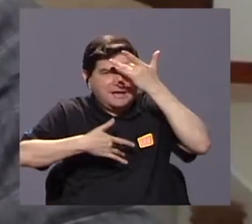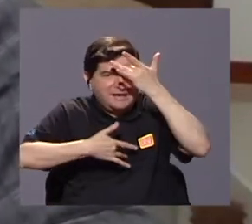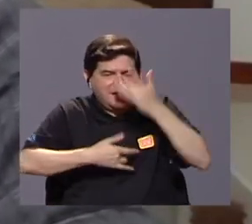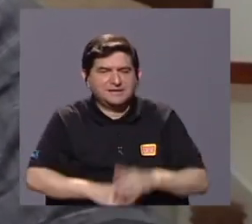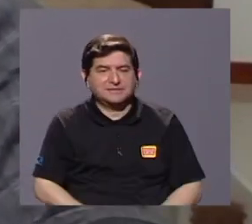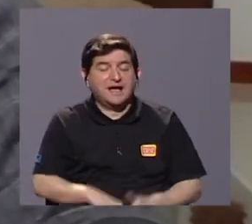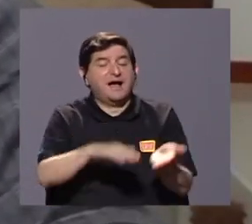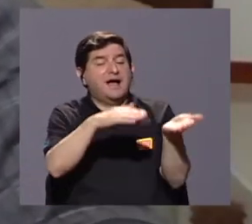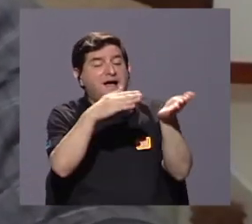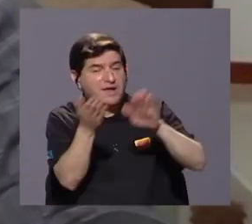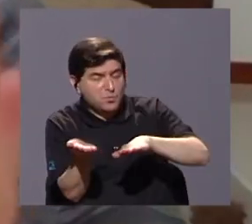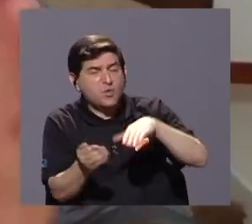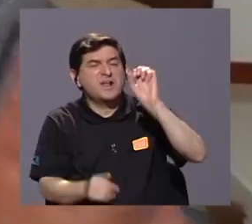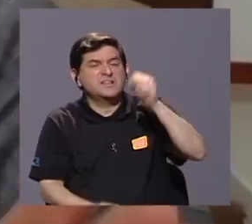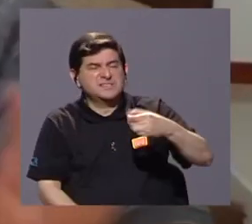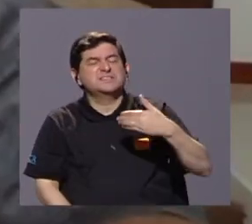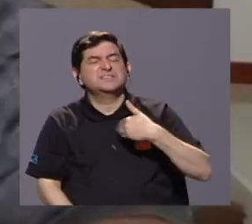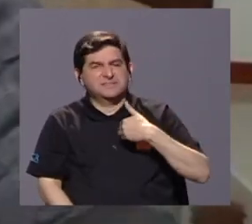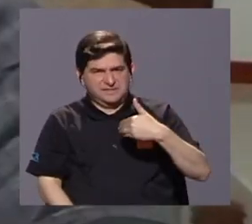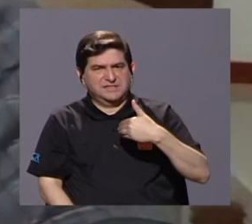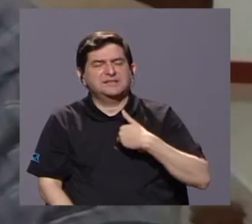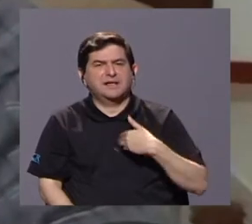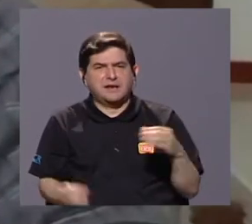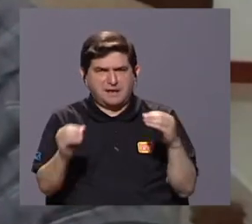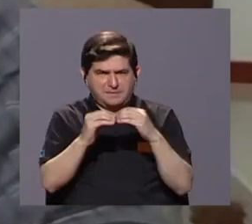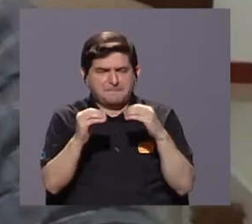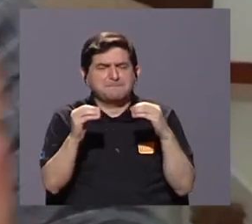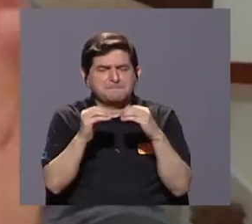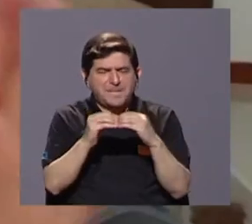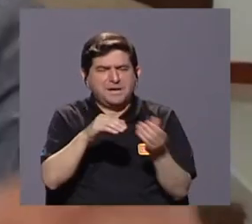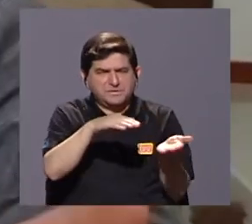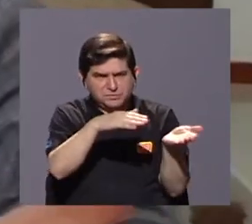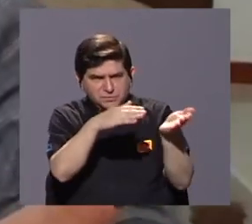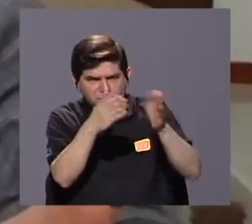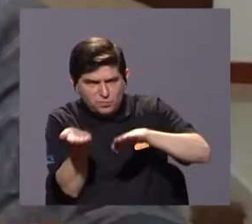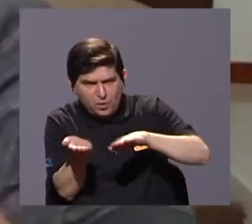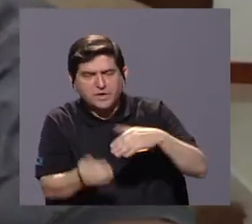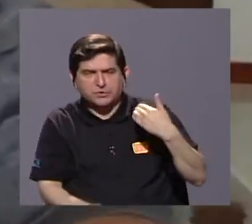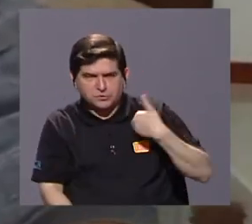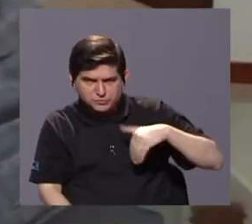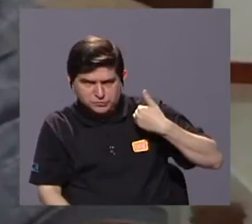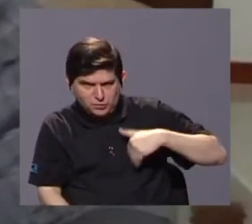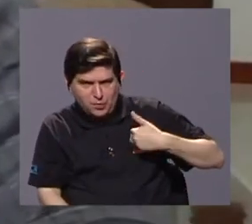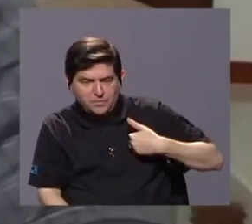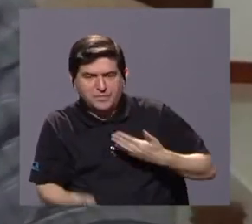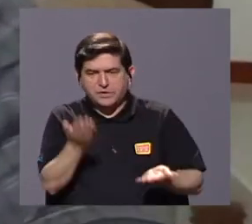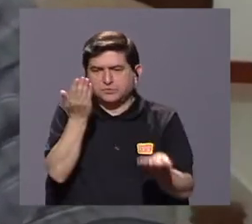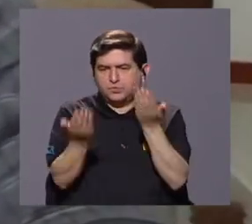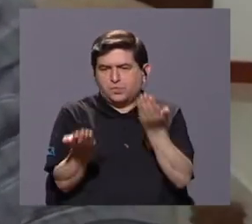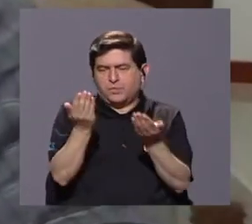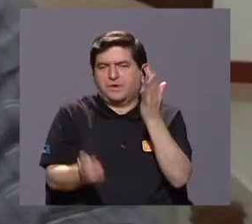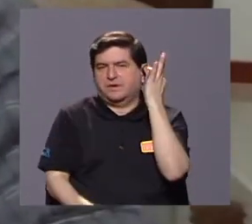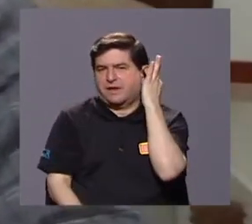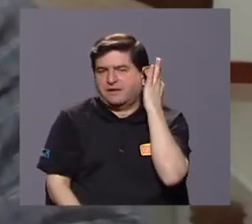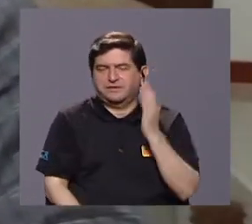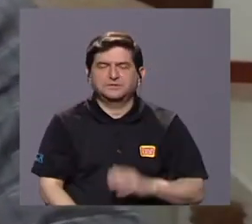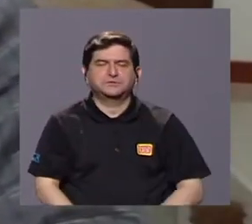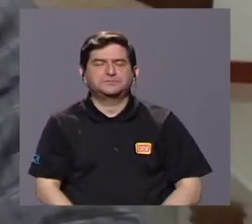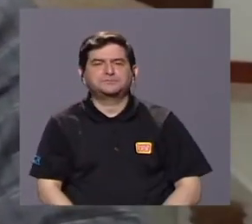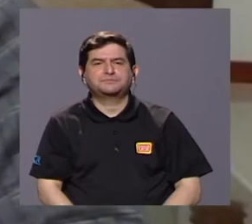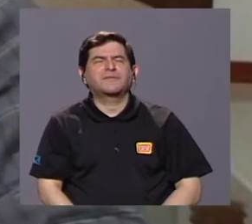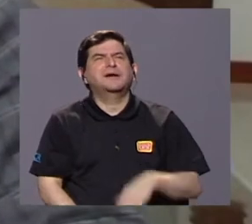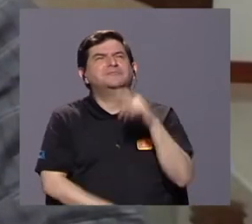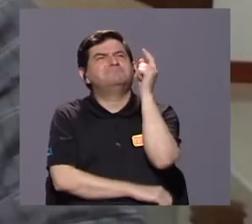hablamos de muerte, sí tenemos bastantes más fallecidos en el grupo de masculinos con respecto al de las femeninas.